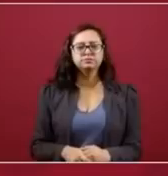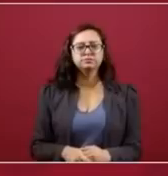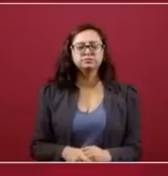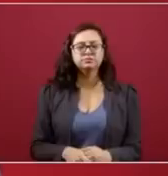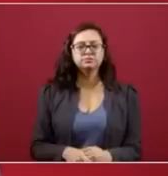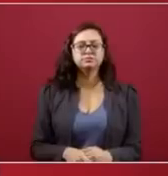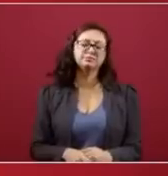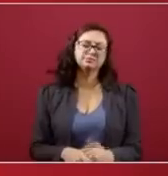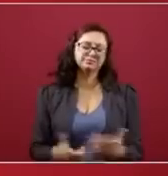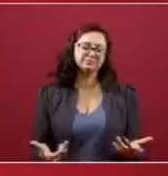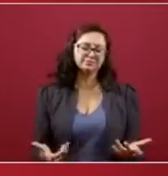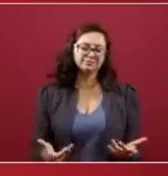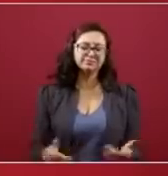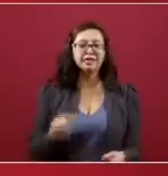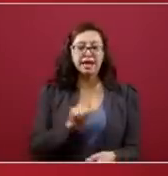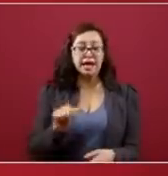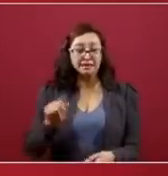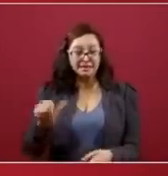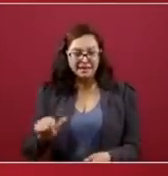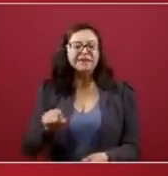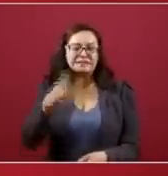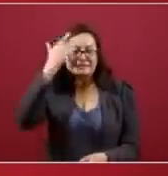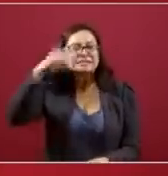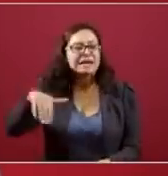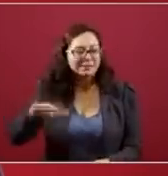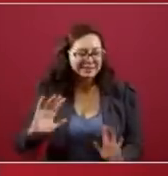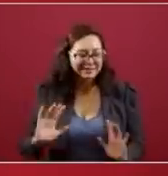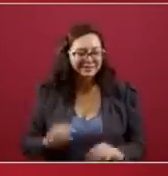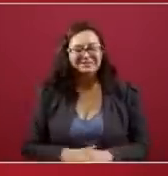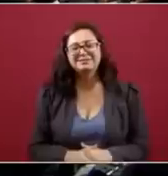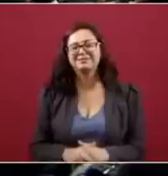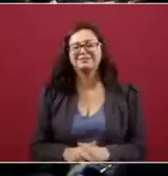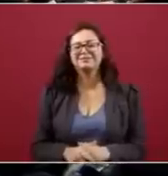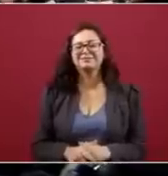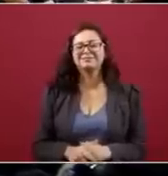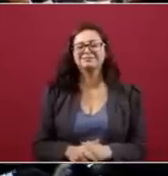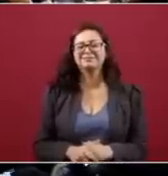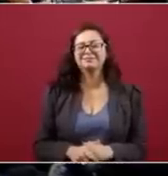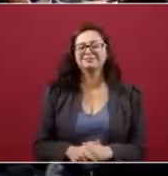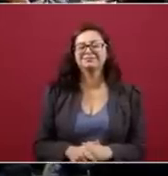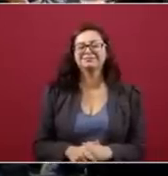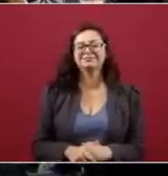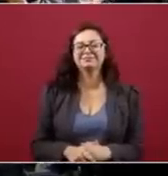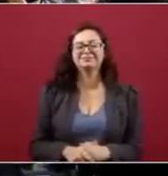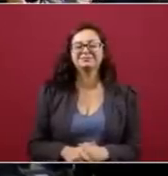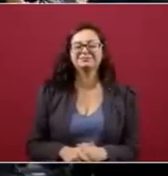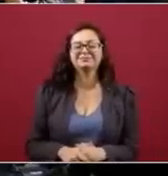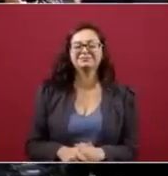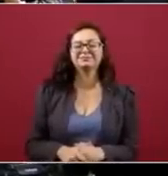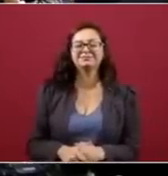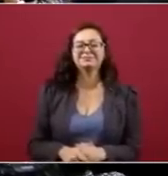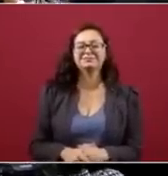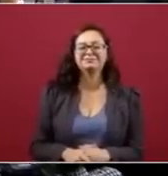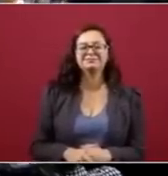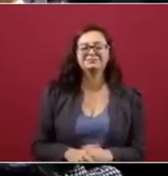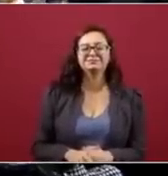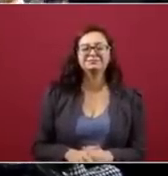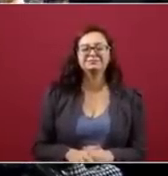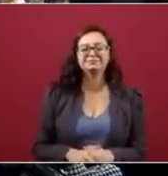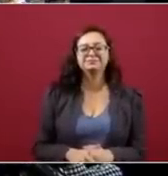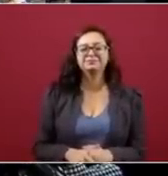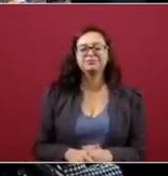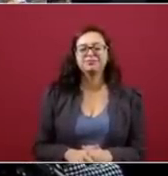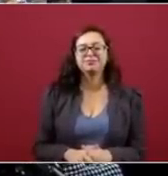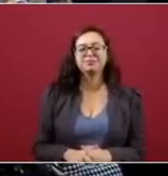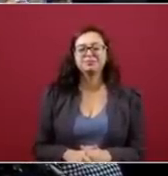Atentamente, ya saben quién. Asimismo, en conferencia de prensa este 15 de marzo, el Ejecutivo Federal invitó a participar a